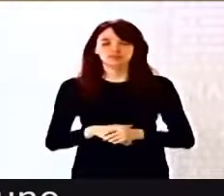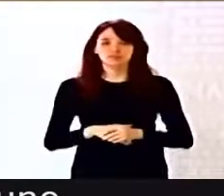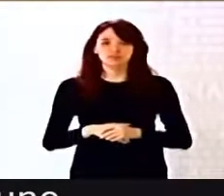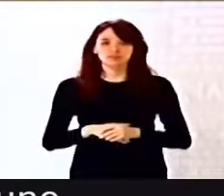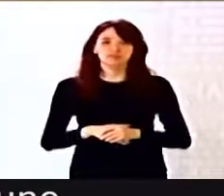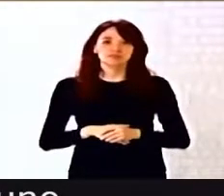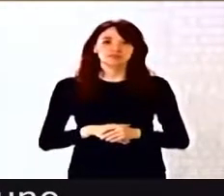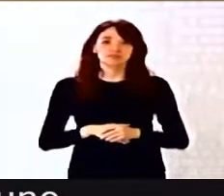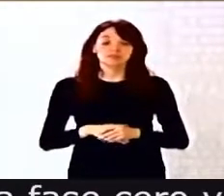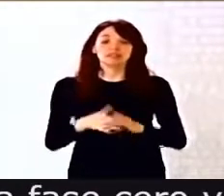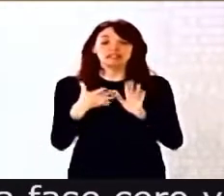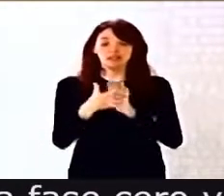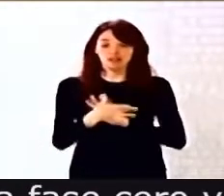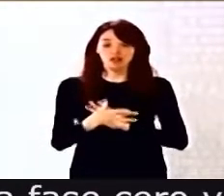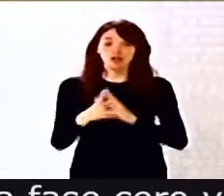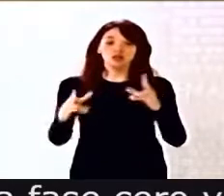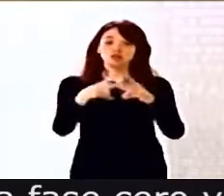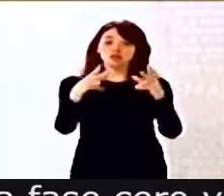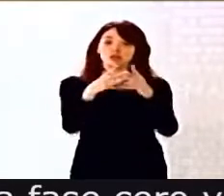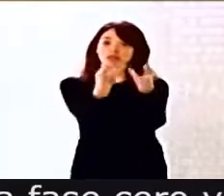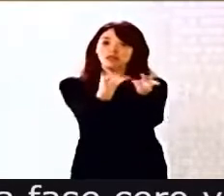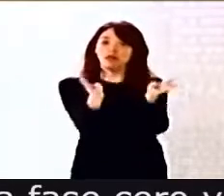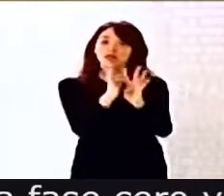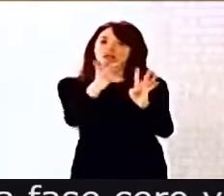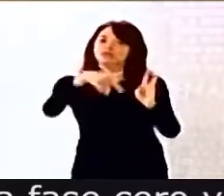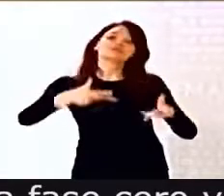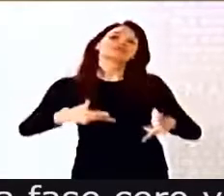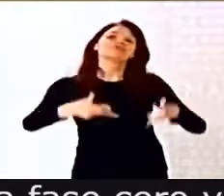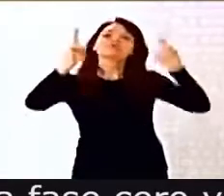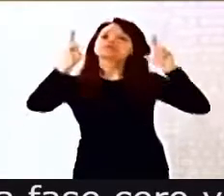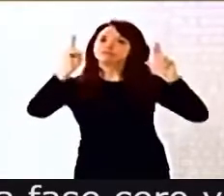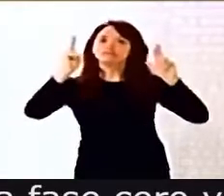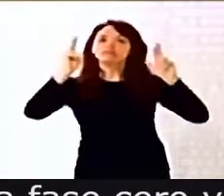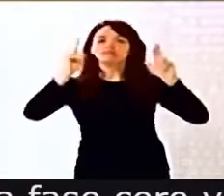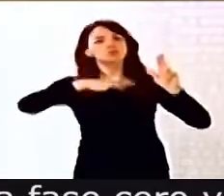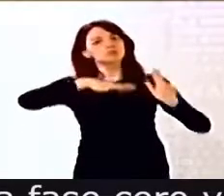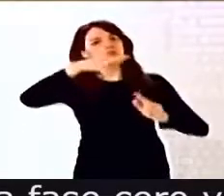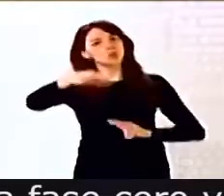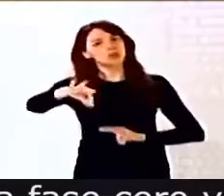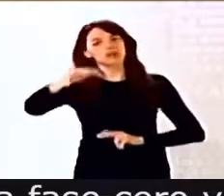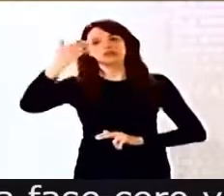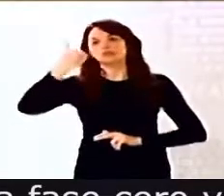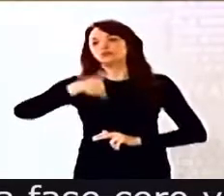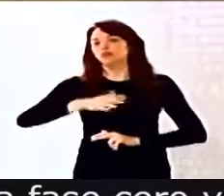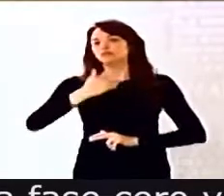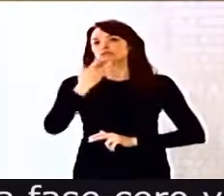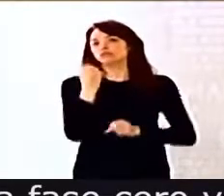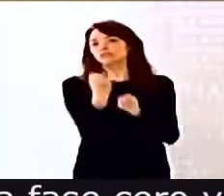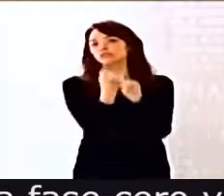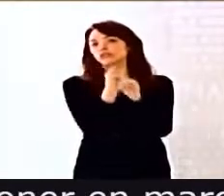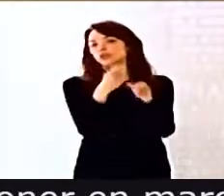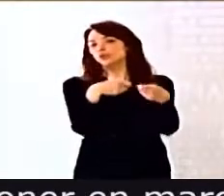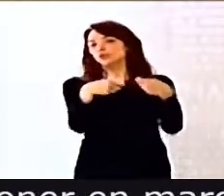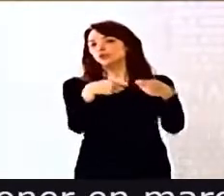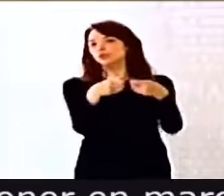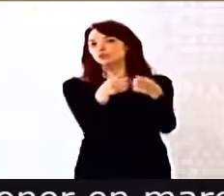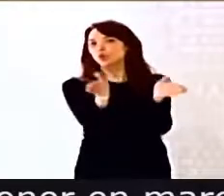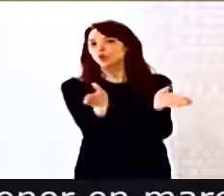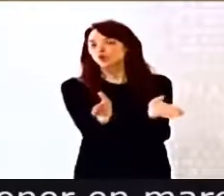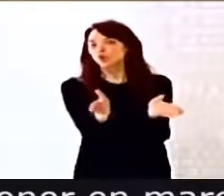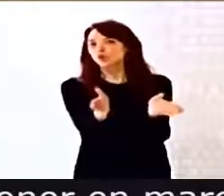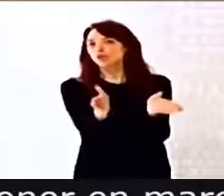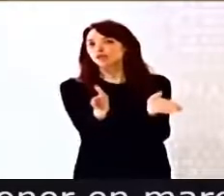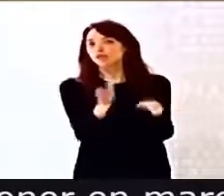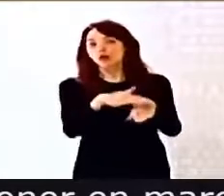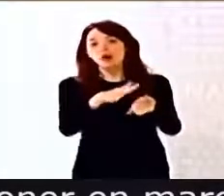que le permitimos a la sociedad que pueda poner en marcha actividades que nos lleven